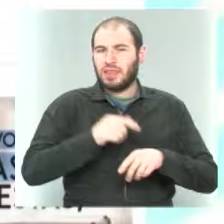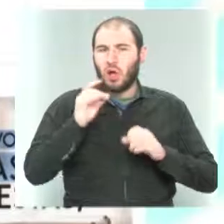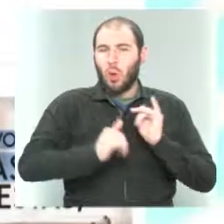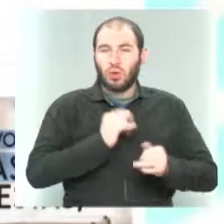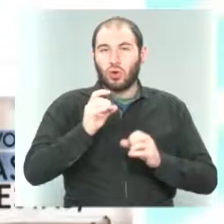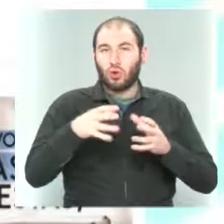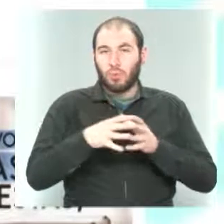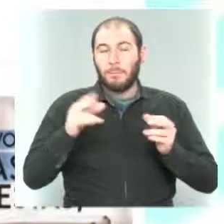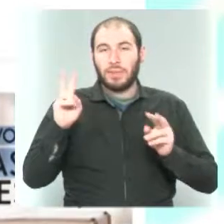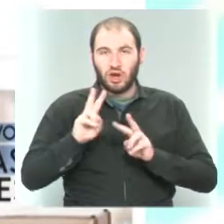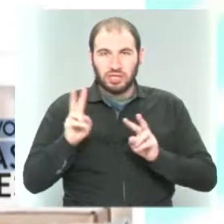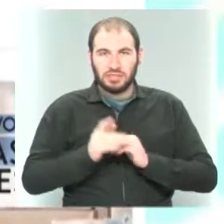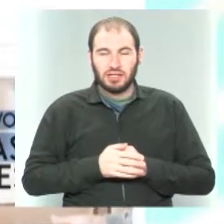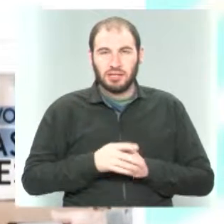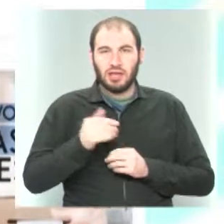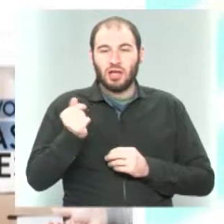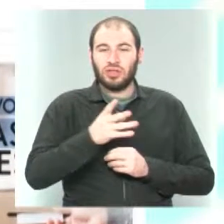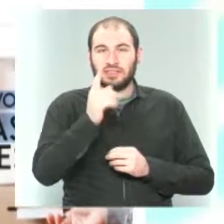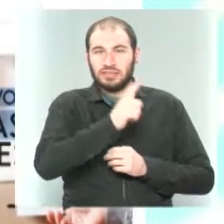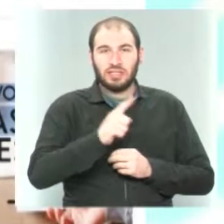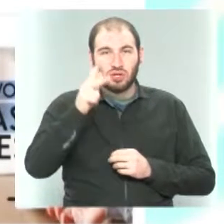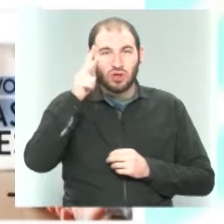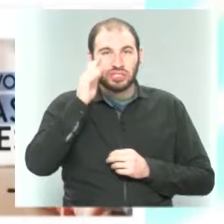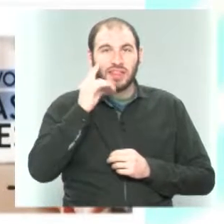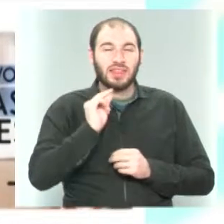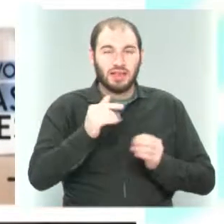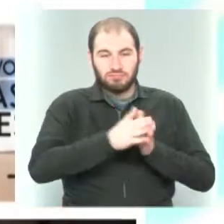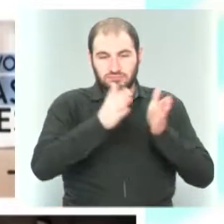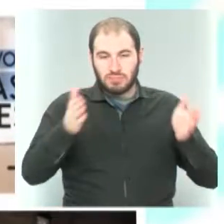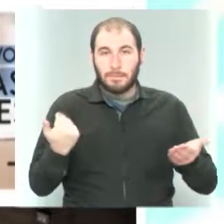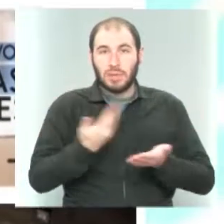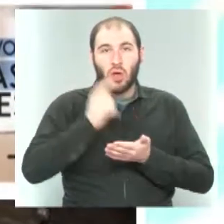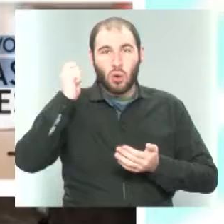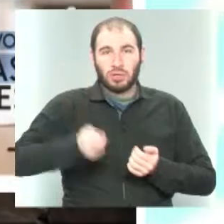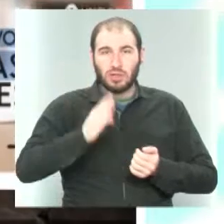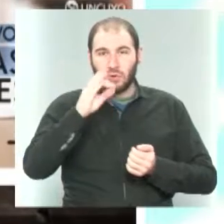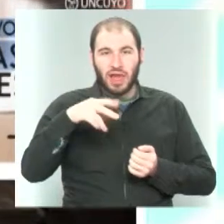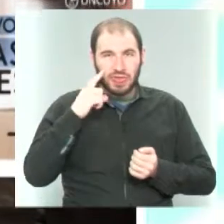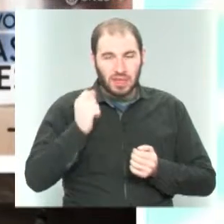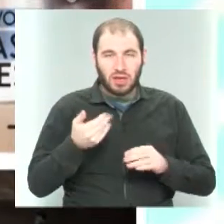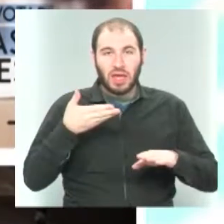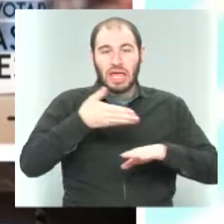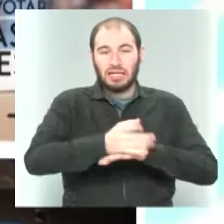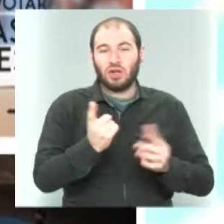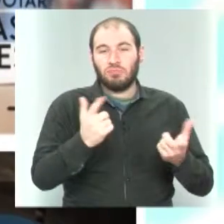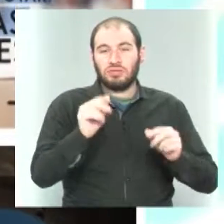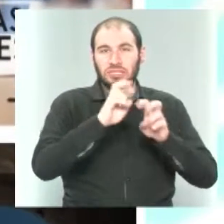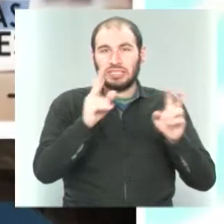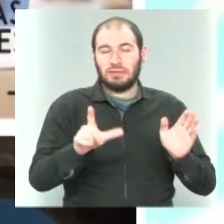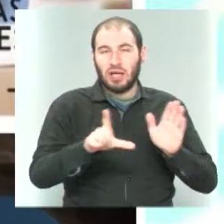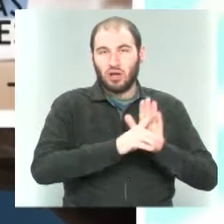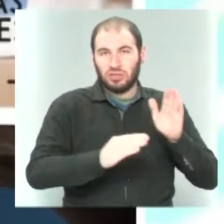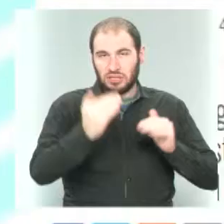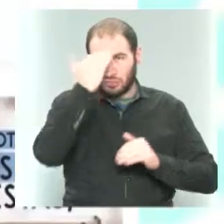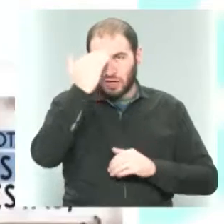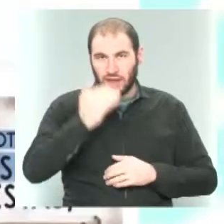del Frente para la Victoria, contabilizar 180 días hábiles desde que el pedido del juez Claudio Bonadío ingresó a la Comisión de Asuntos